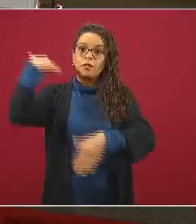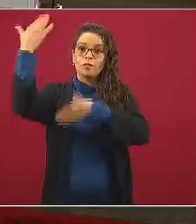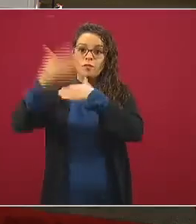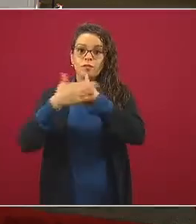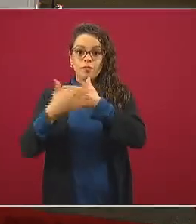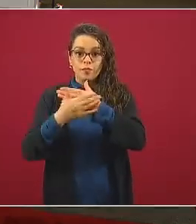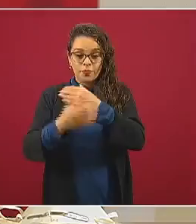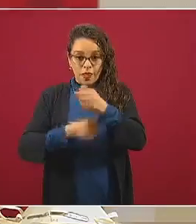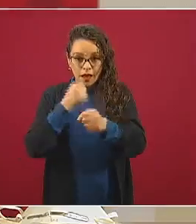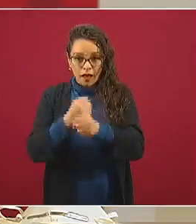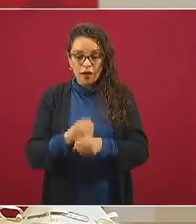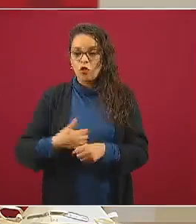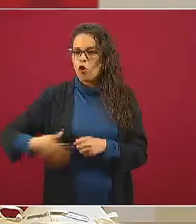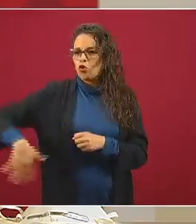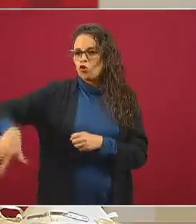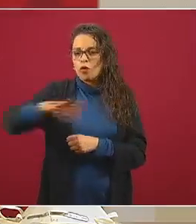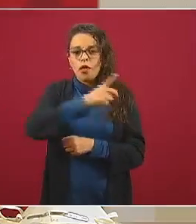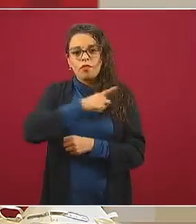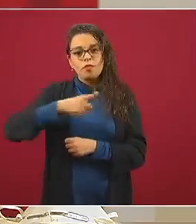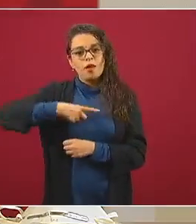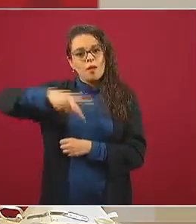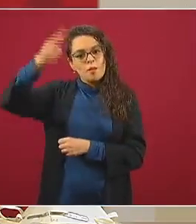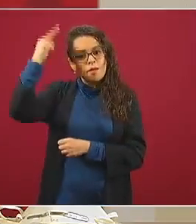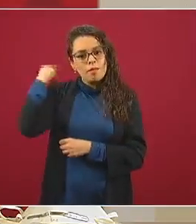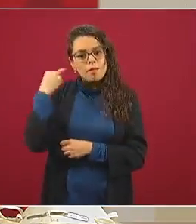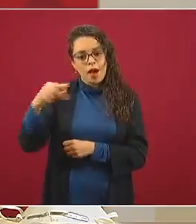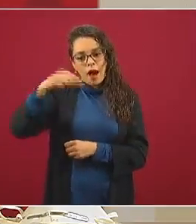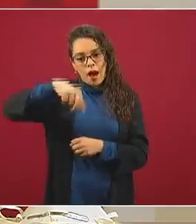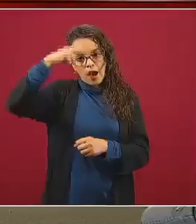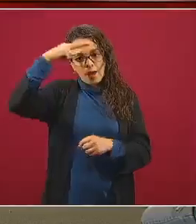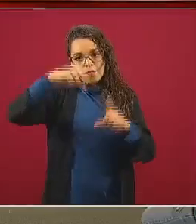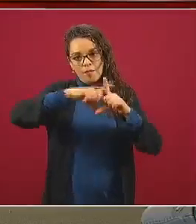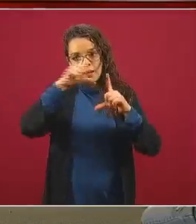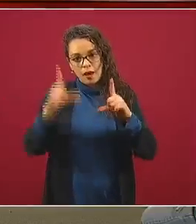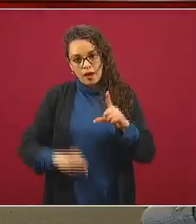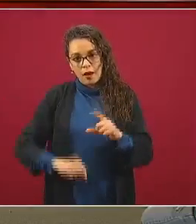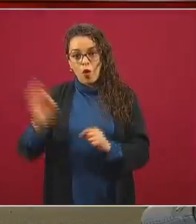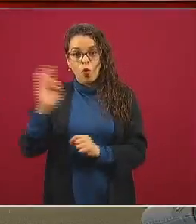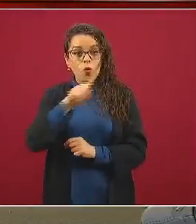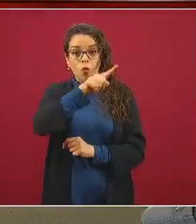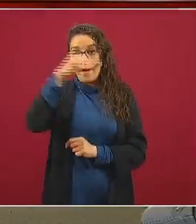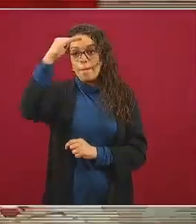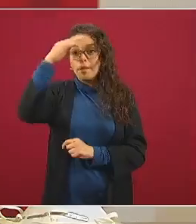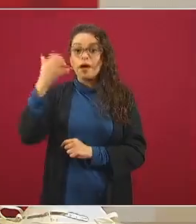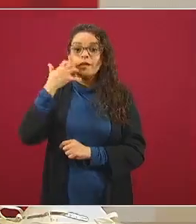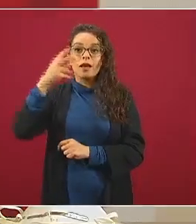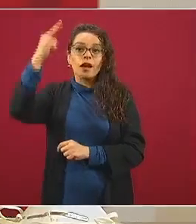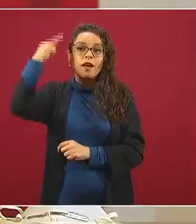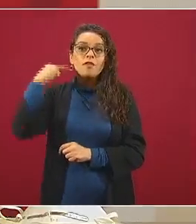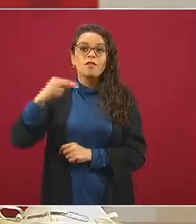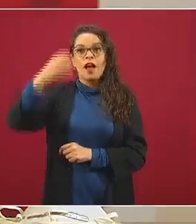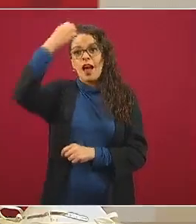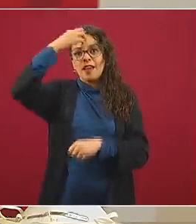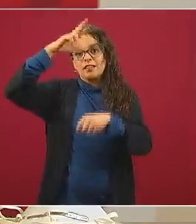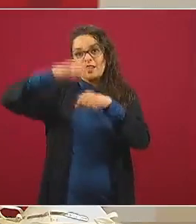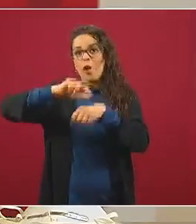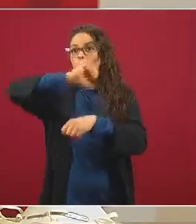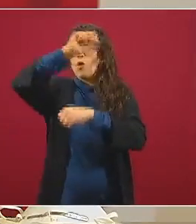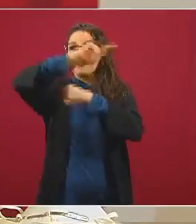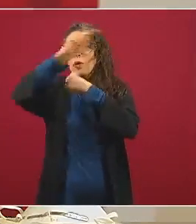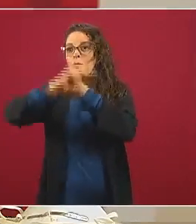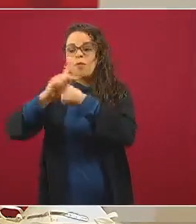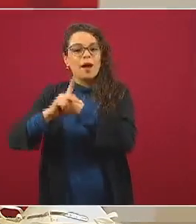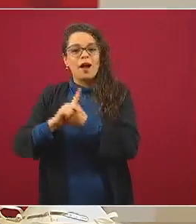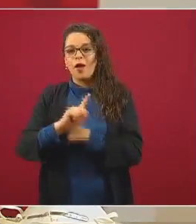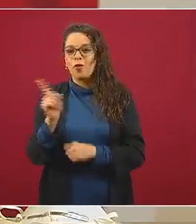México. El que tenía pensado hacer un viaje al extranjero, que lo gaste a todos los niveles socioeconómicos. Vamos a viajar en nuestro país,